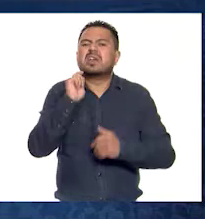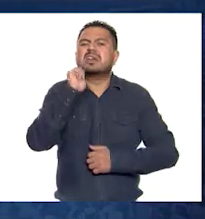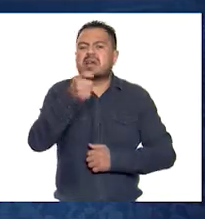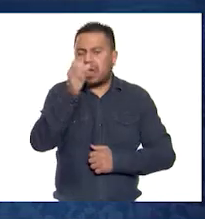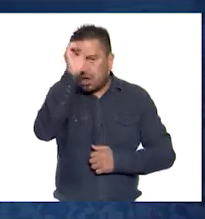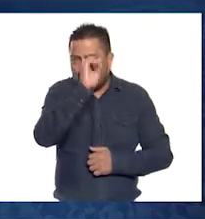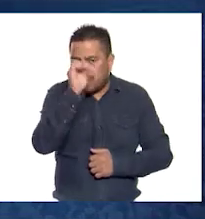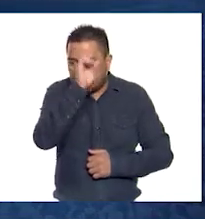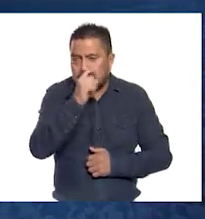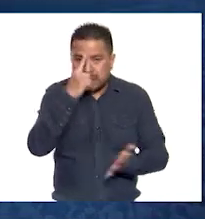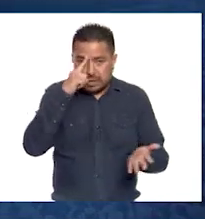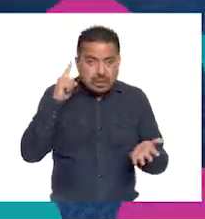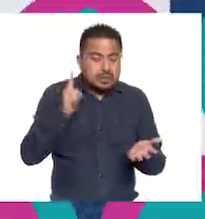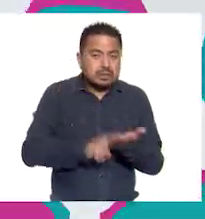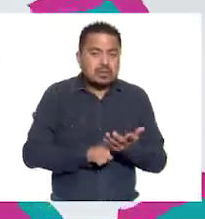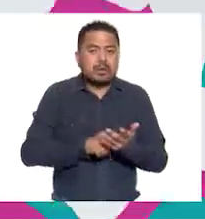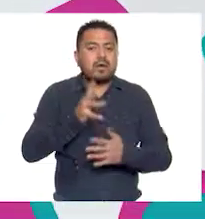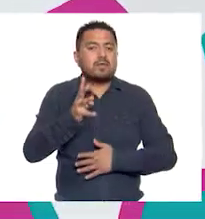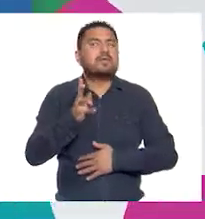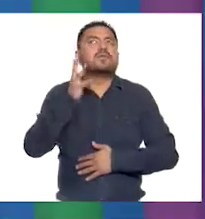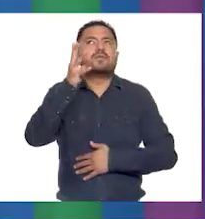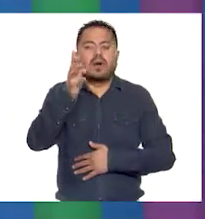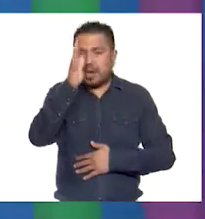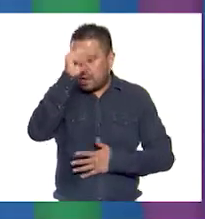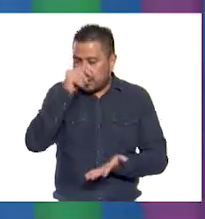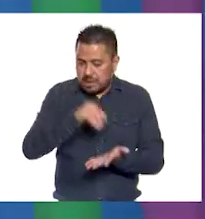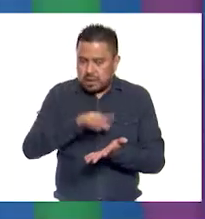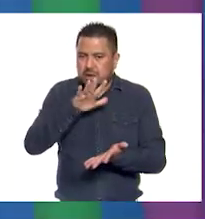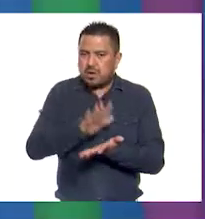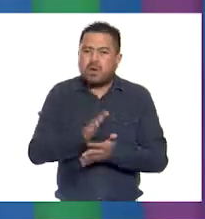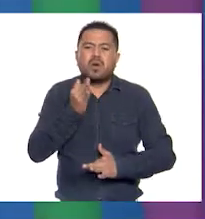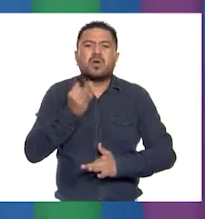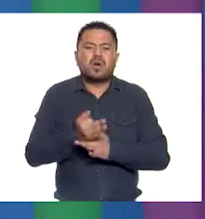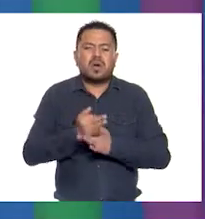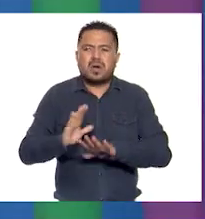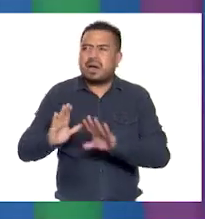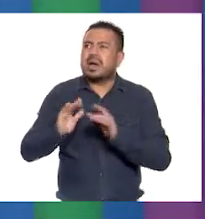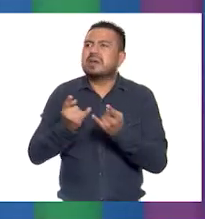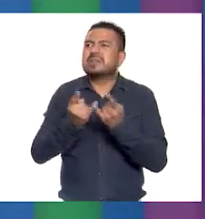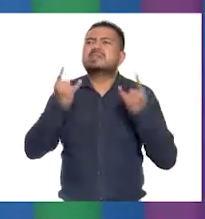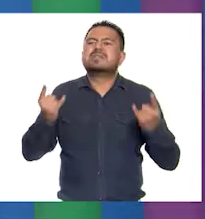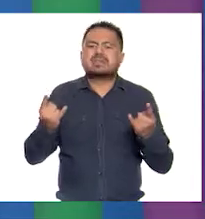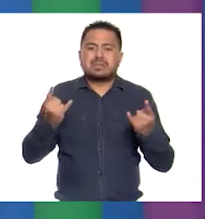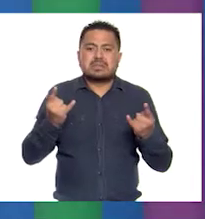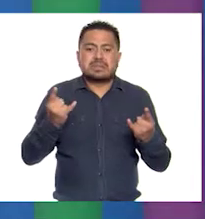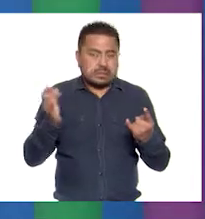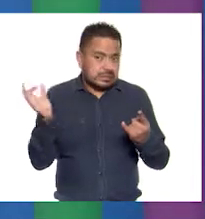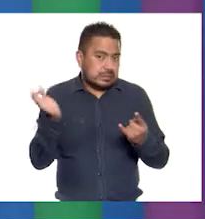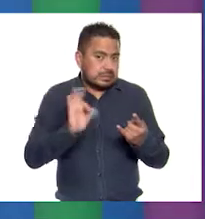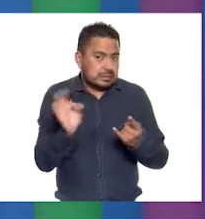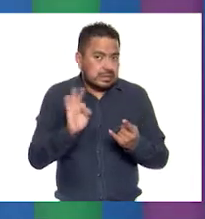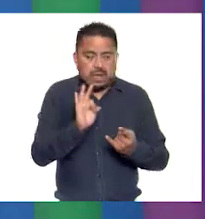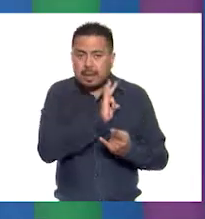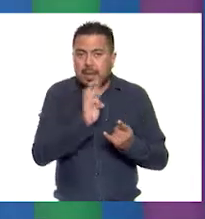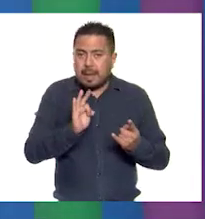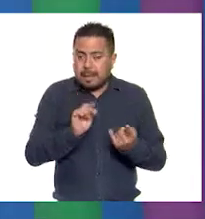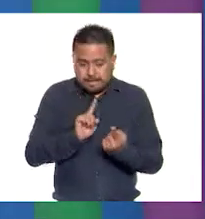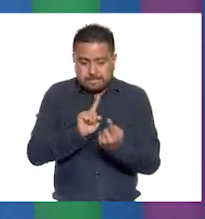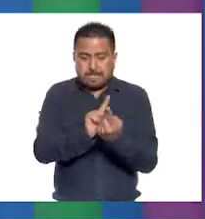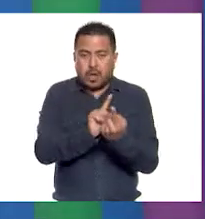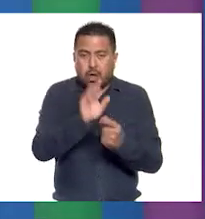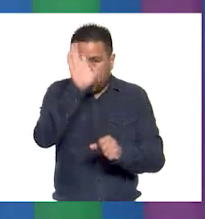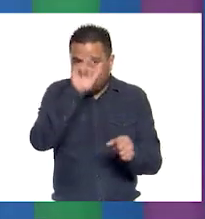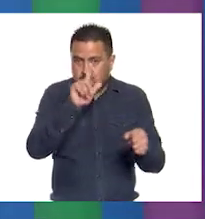opinan? ¿Creen que en el futuro, de acuerdo con lo que nos enseña la historia, sea posible el encuentro